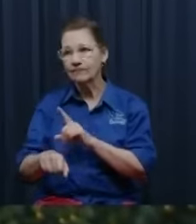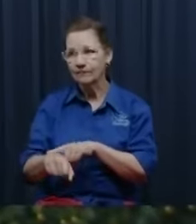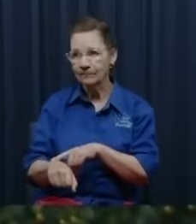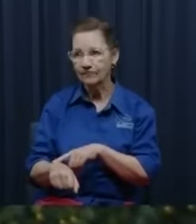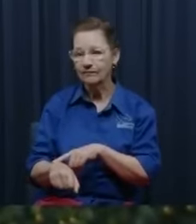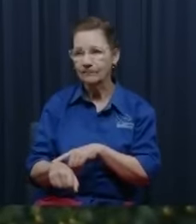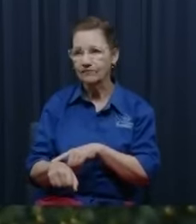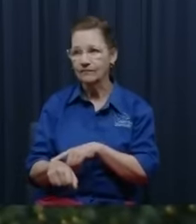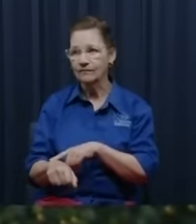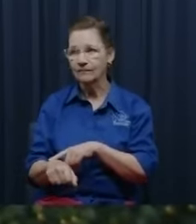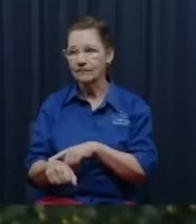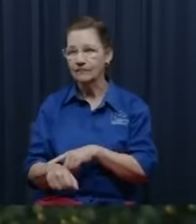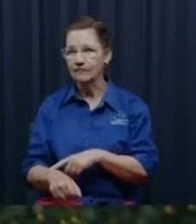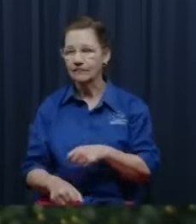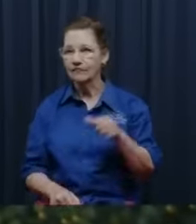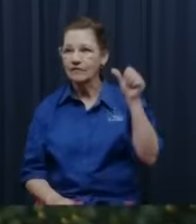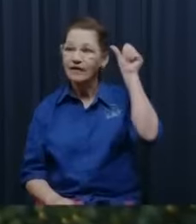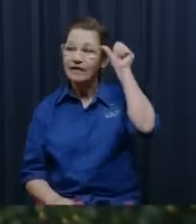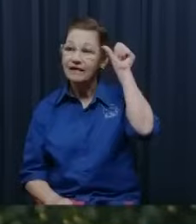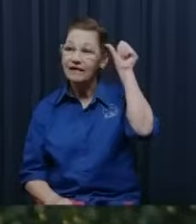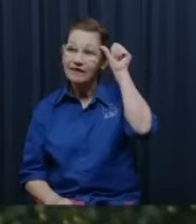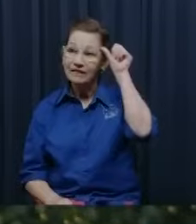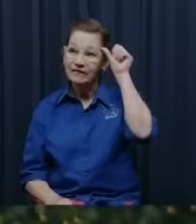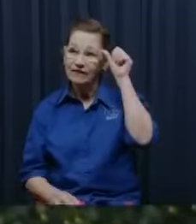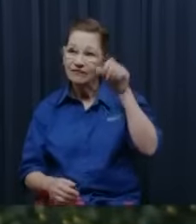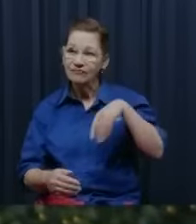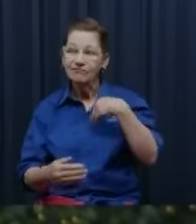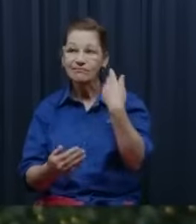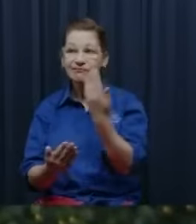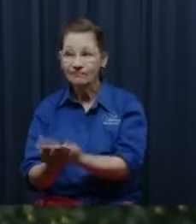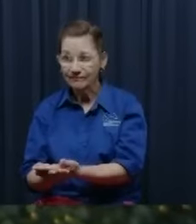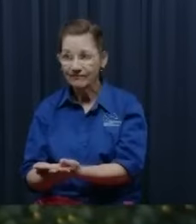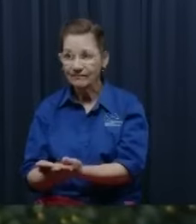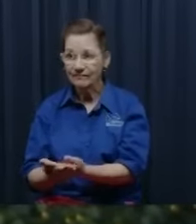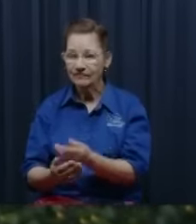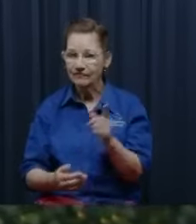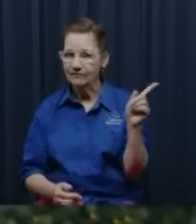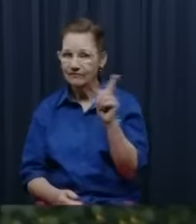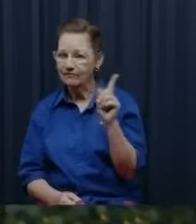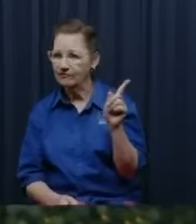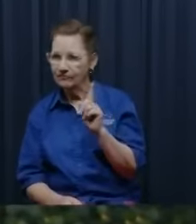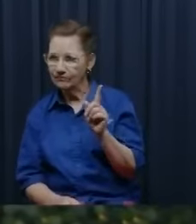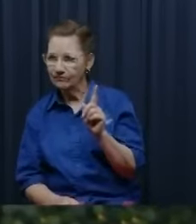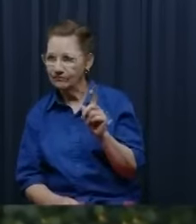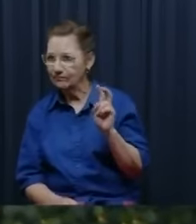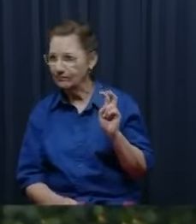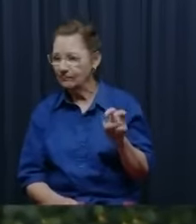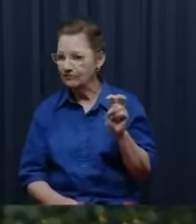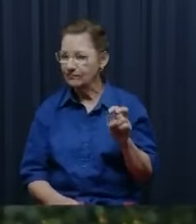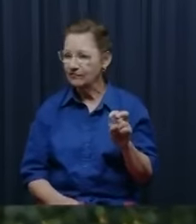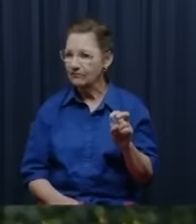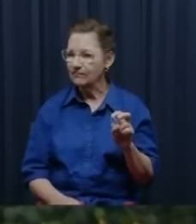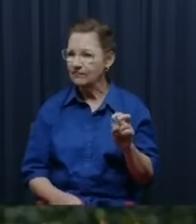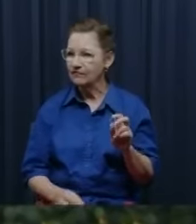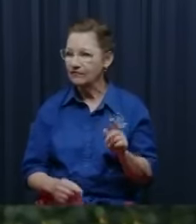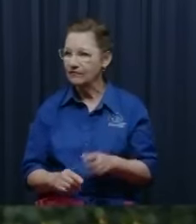tiempo Adán cae noari cuando fue creado no sabemos cuánto